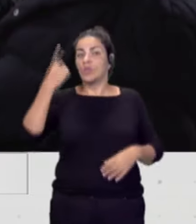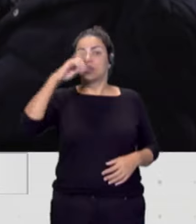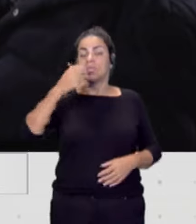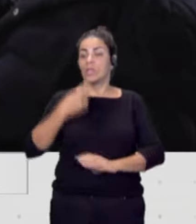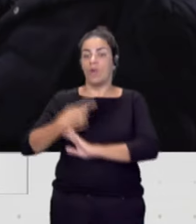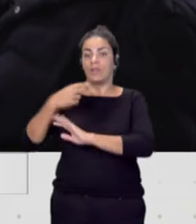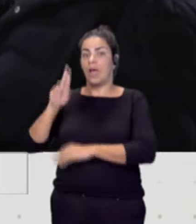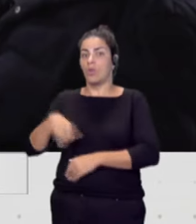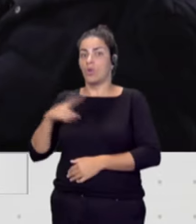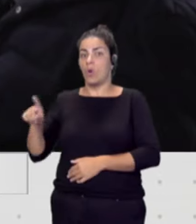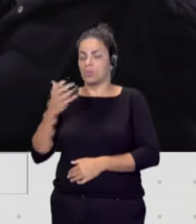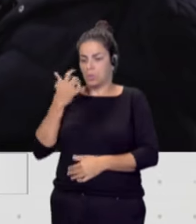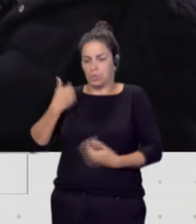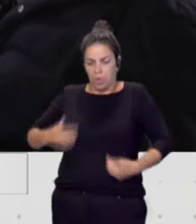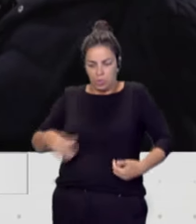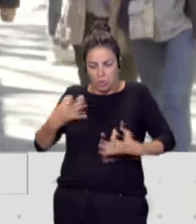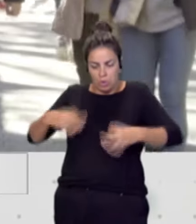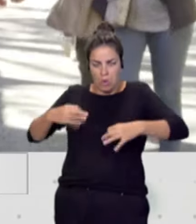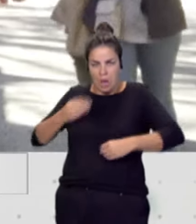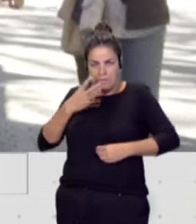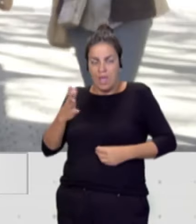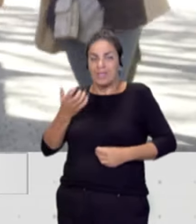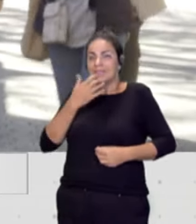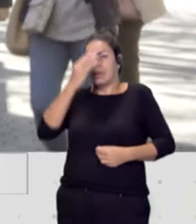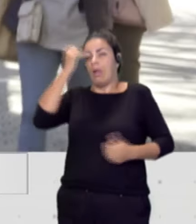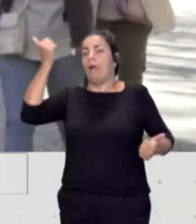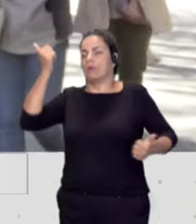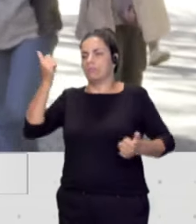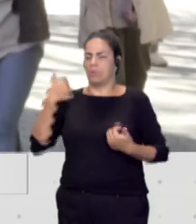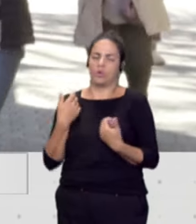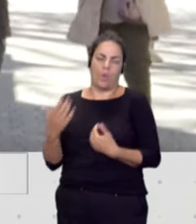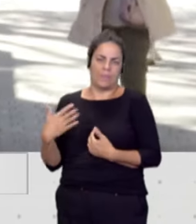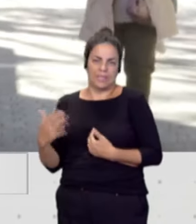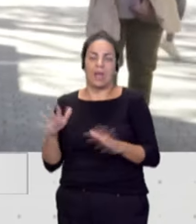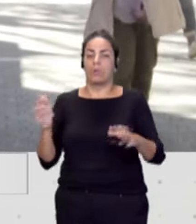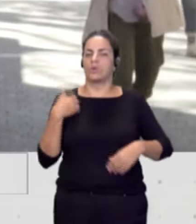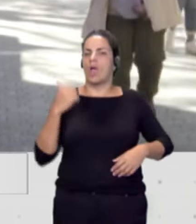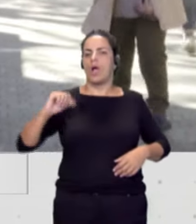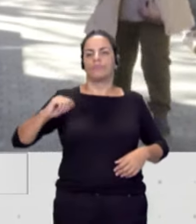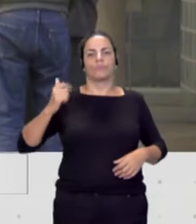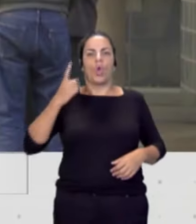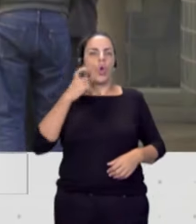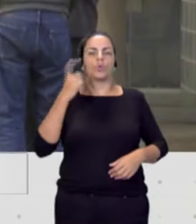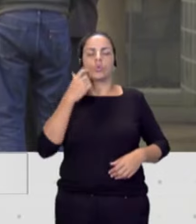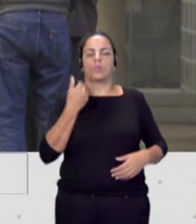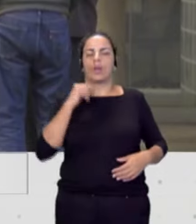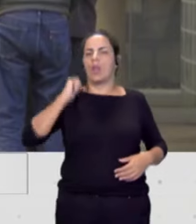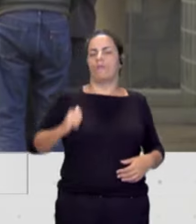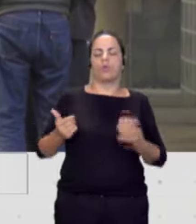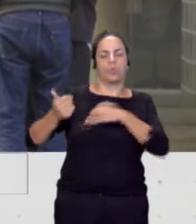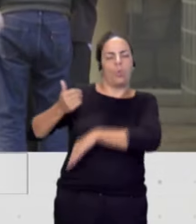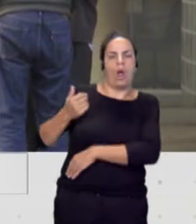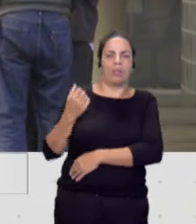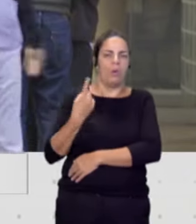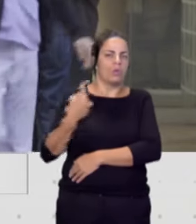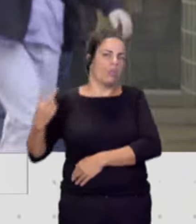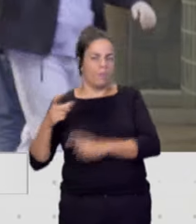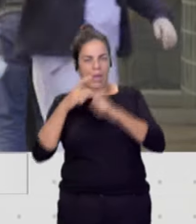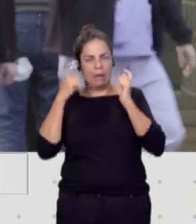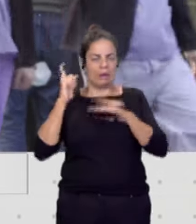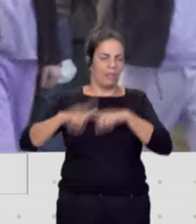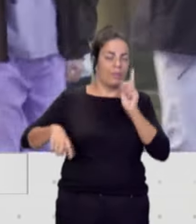olvido no tengo que volver a casa a cogerla, pero bueno, acostumbrarnos un poco a llevarla ya en los bolsos, una o dos, dependiendo el tema, porque